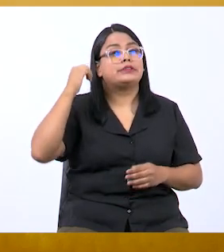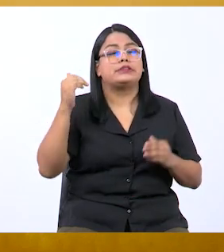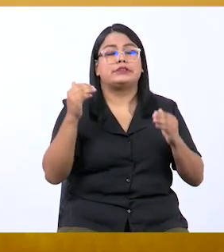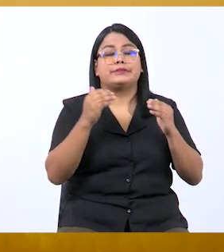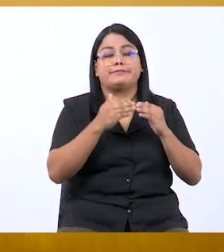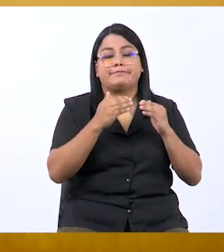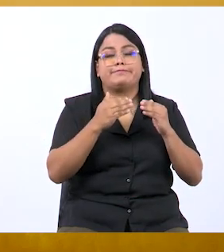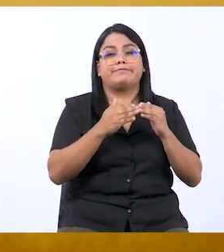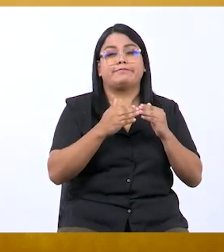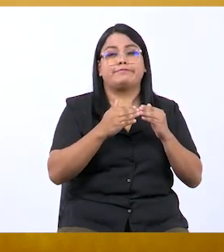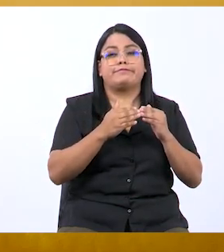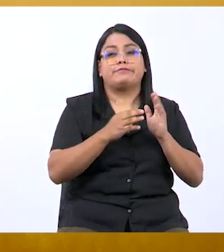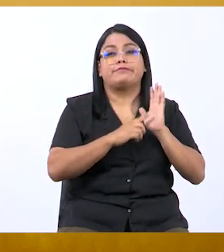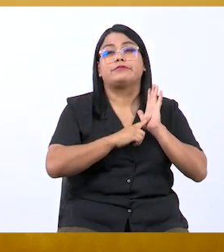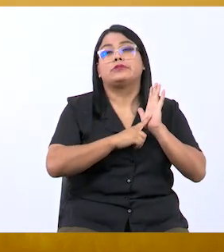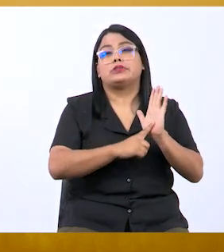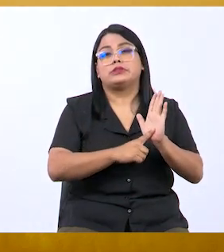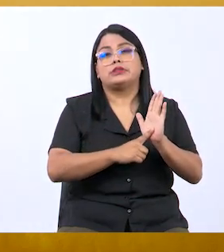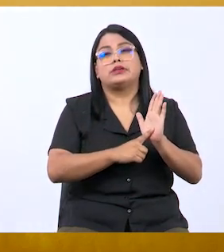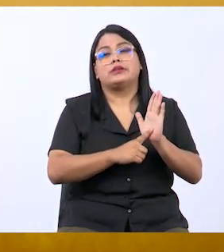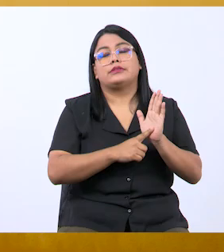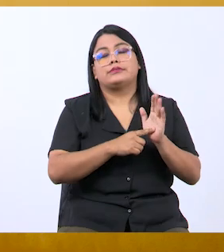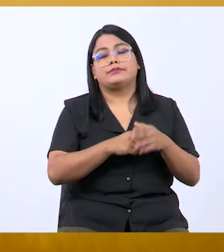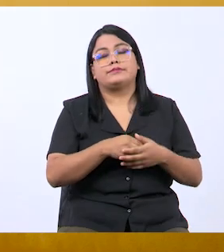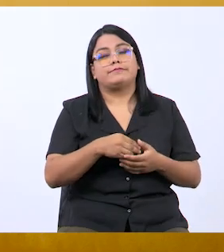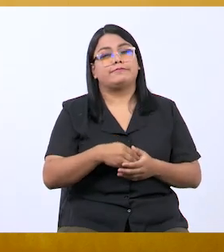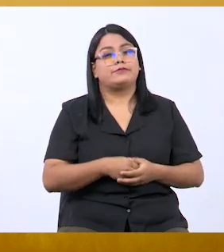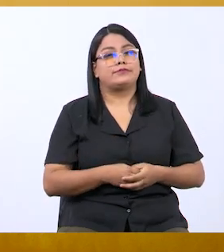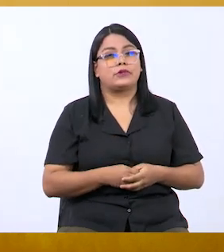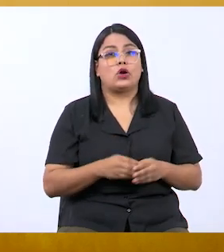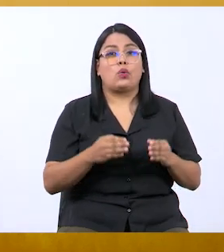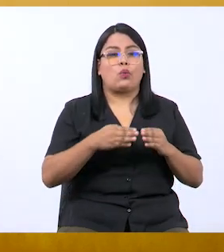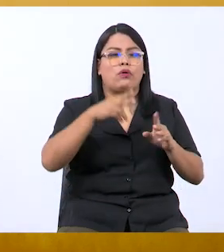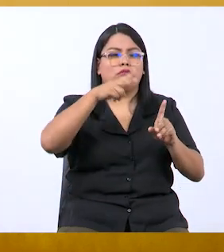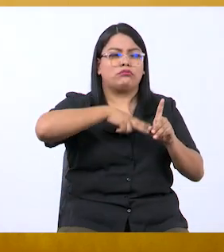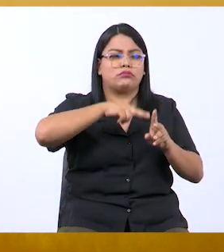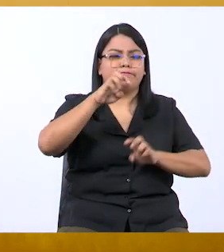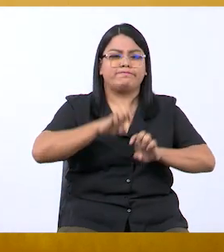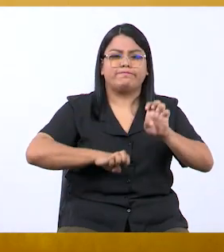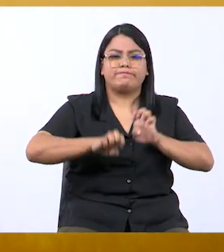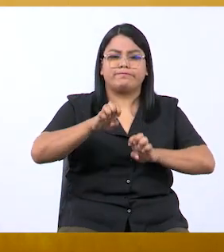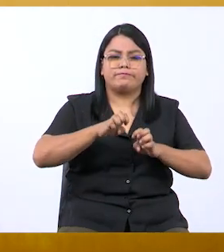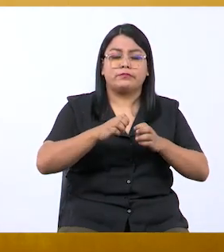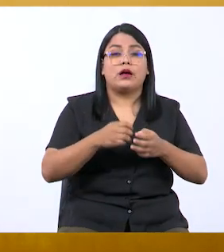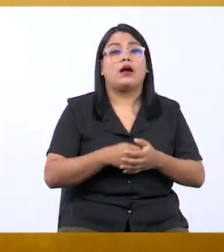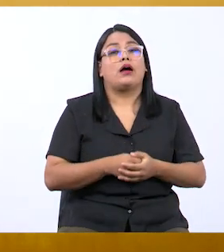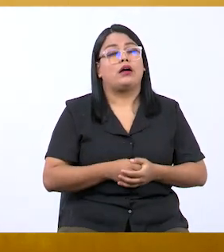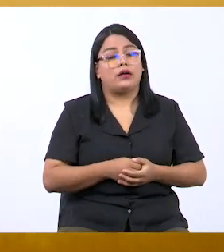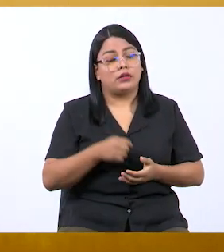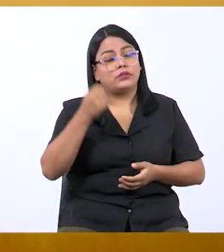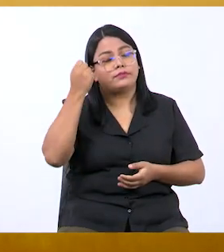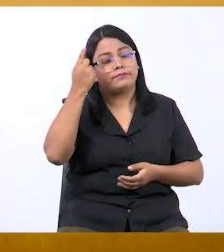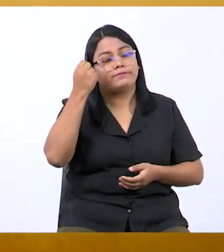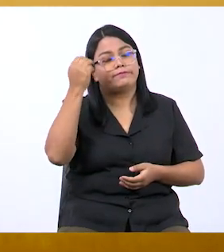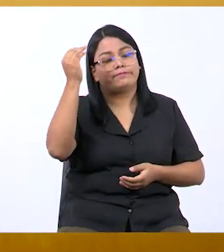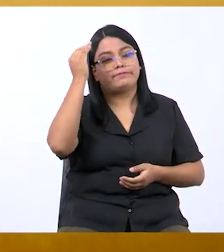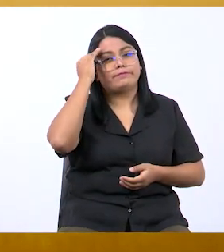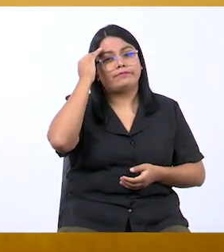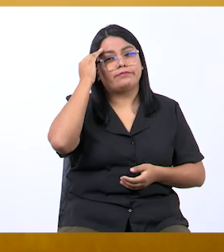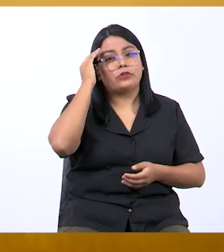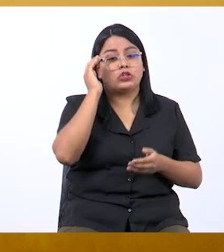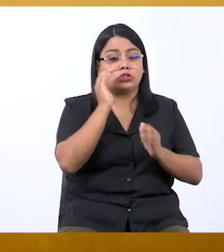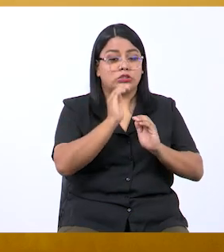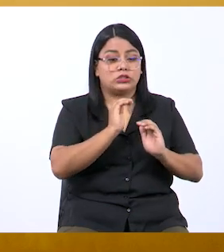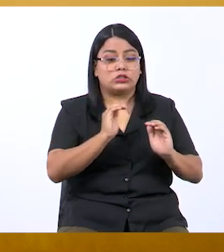esperados y sus productos como evidencias de estos mismos, además de los criterios que va a utilizar el profesor, porque es importante que el